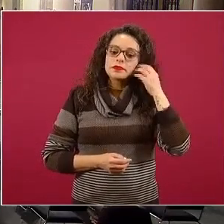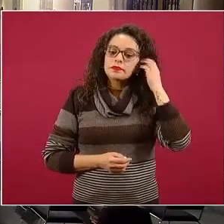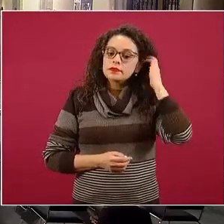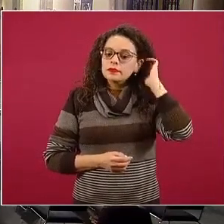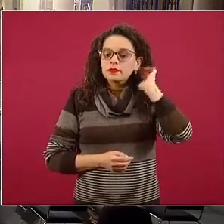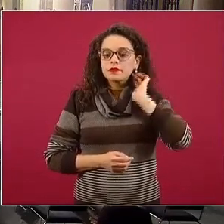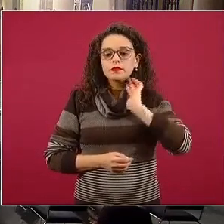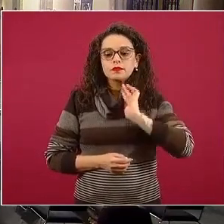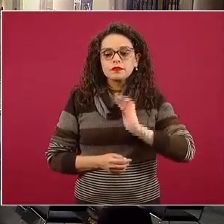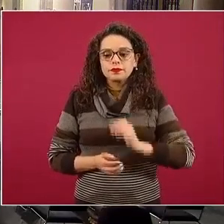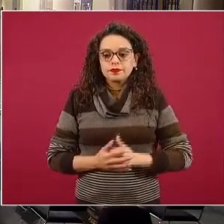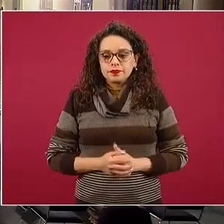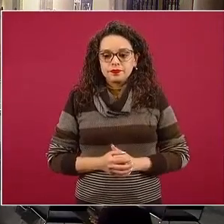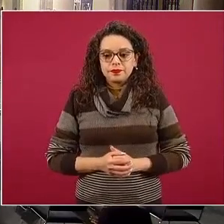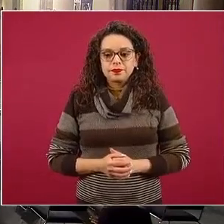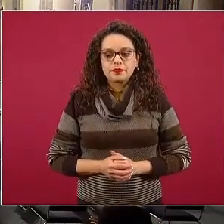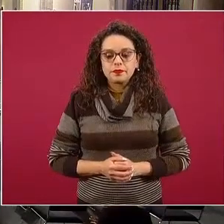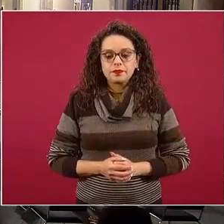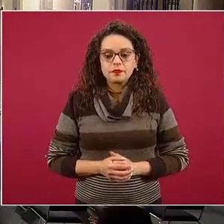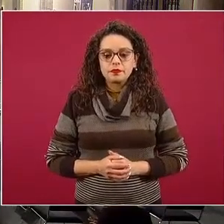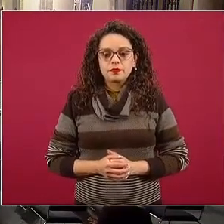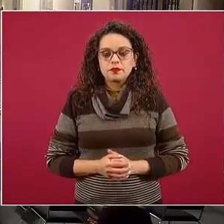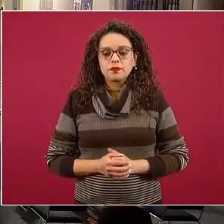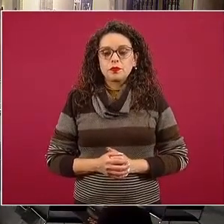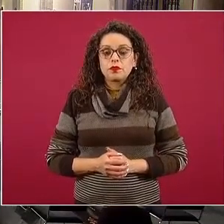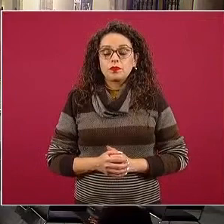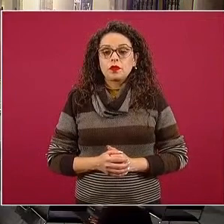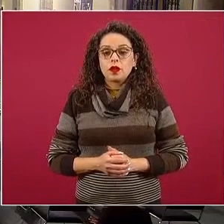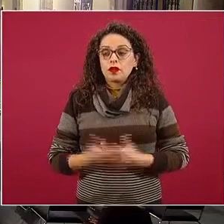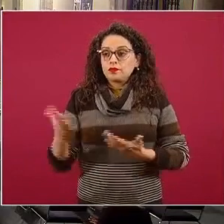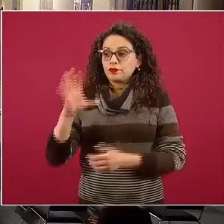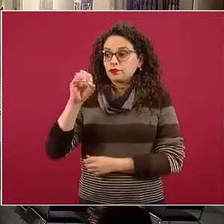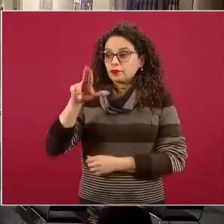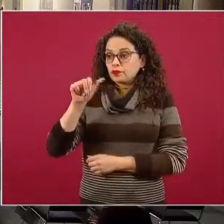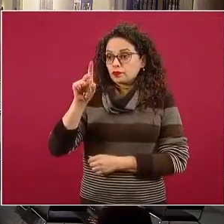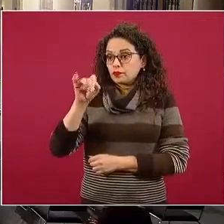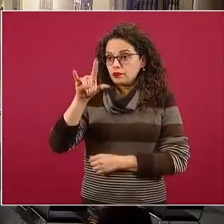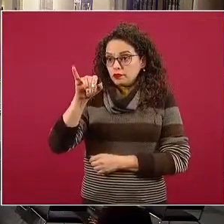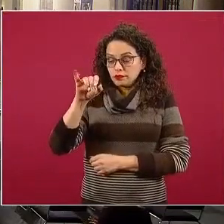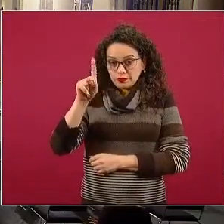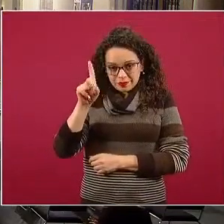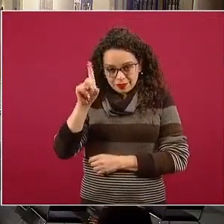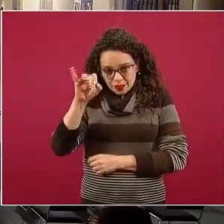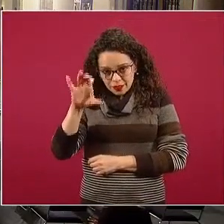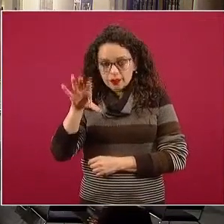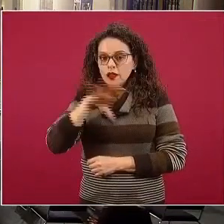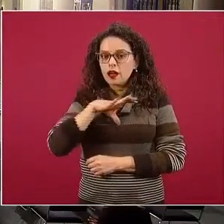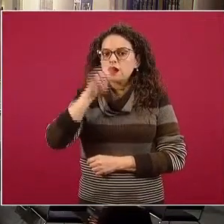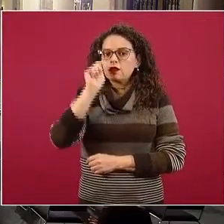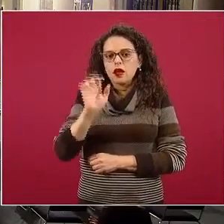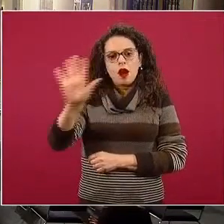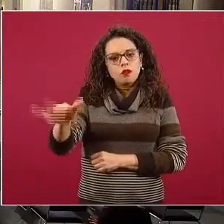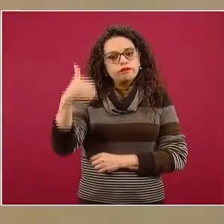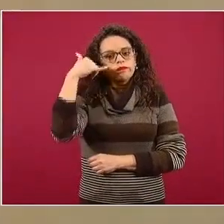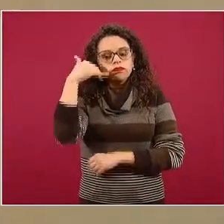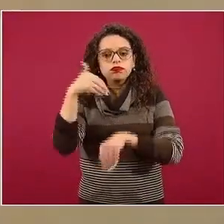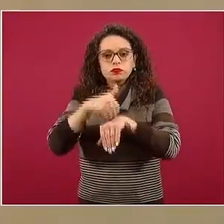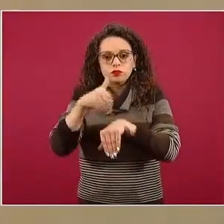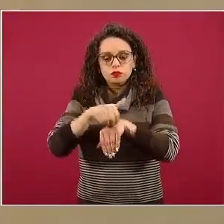Bien. Desde CONADIC tenemos la línea de la vida, que pueden pedir ayuda al